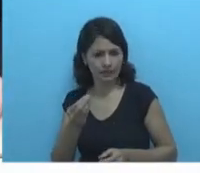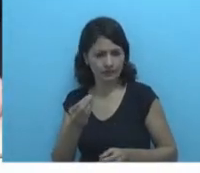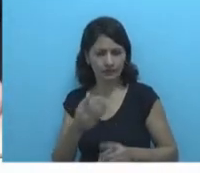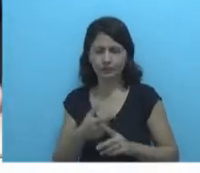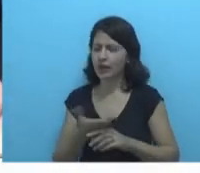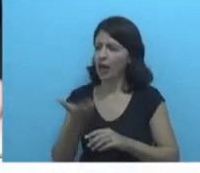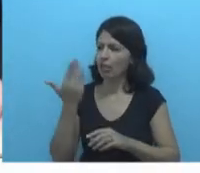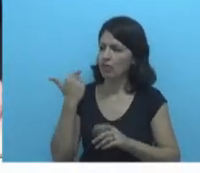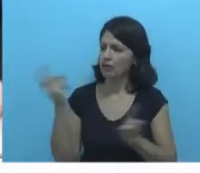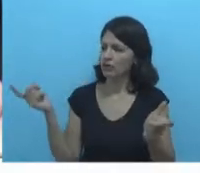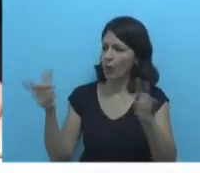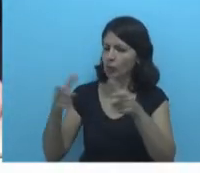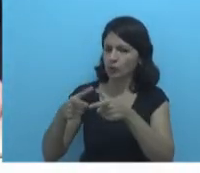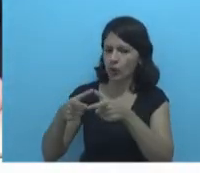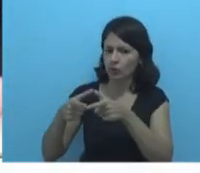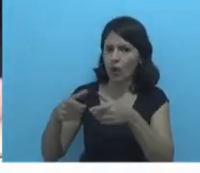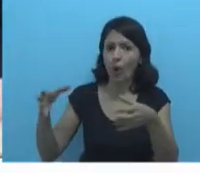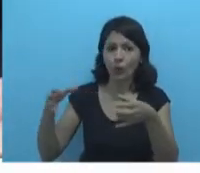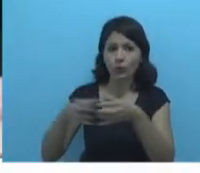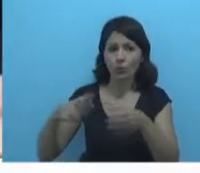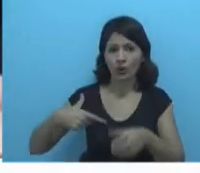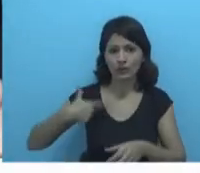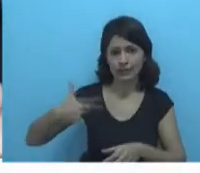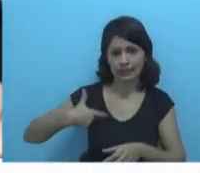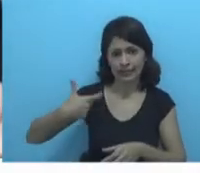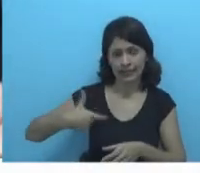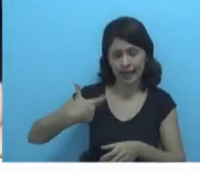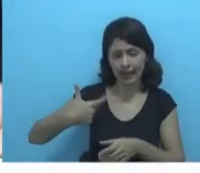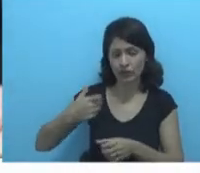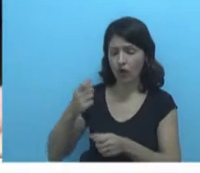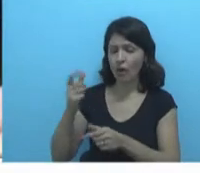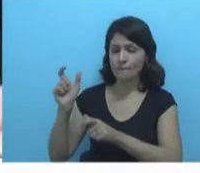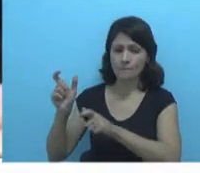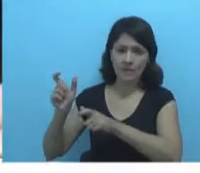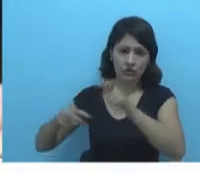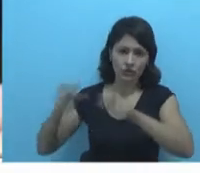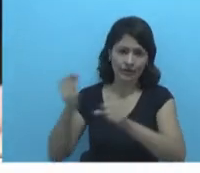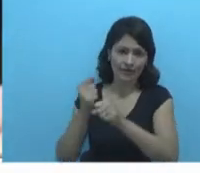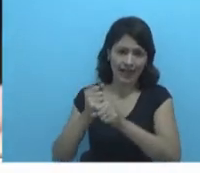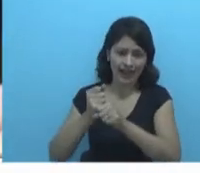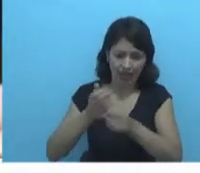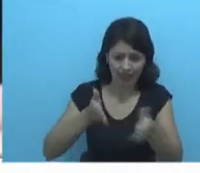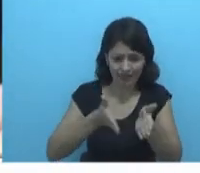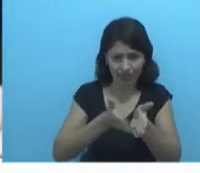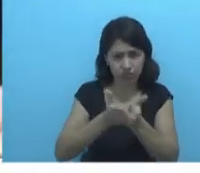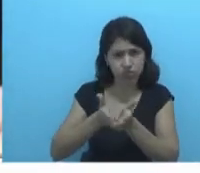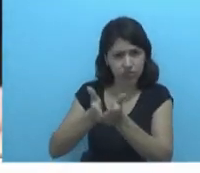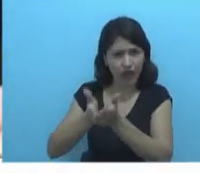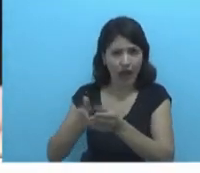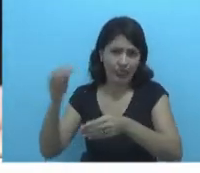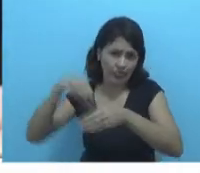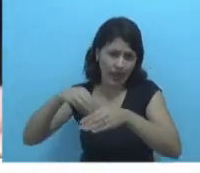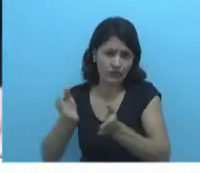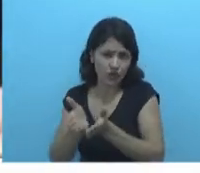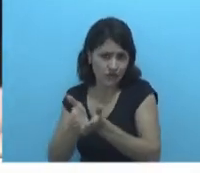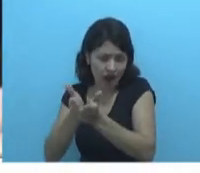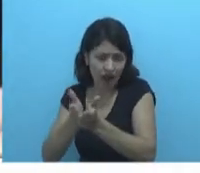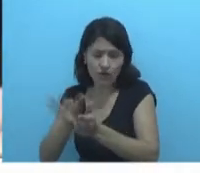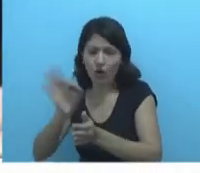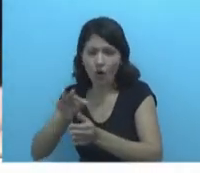hemos tenido con la Intersindical Marítima y Portuaria del Cordón Industrial y a la que se suman